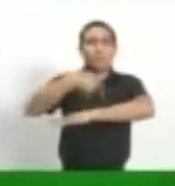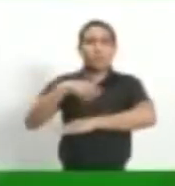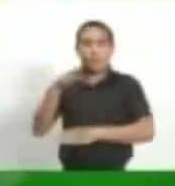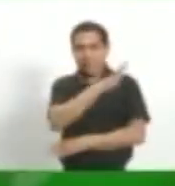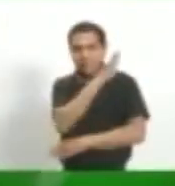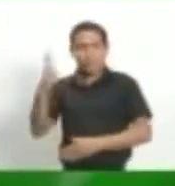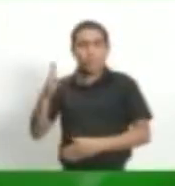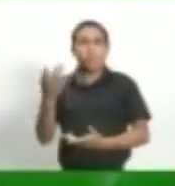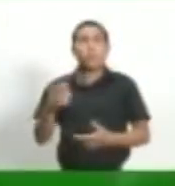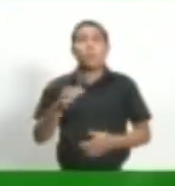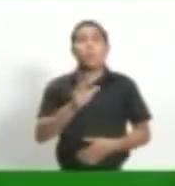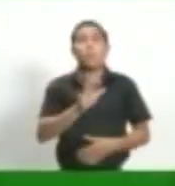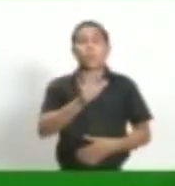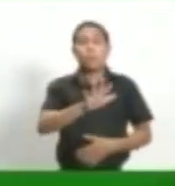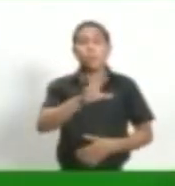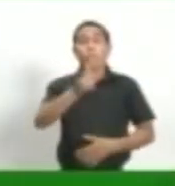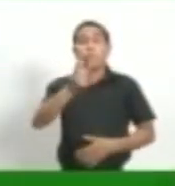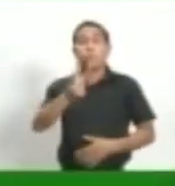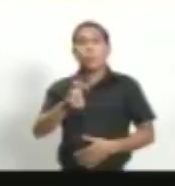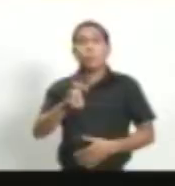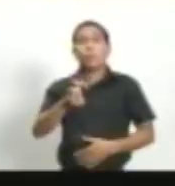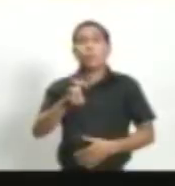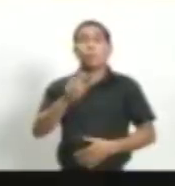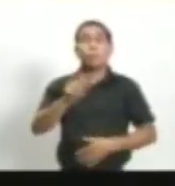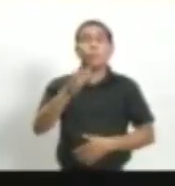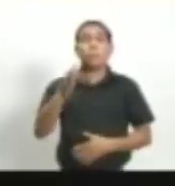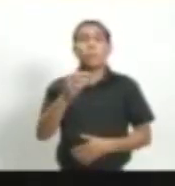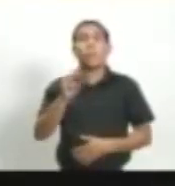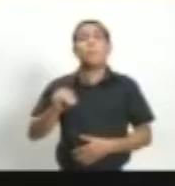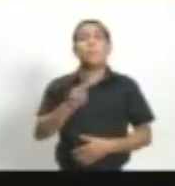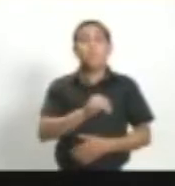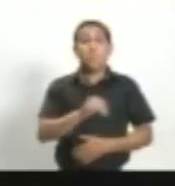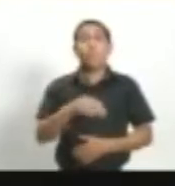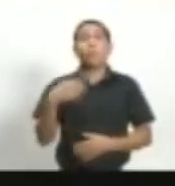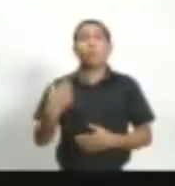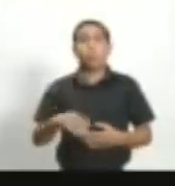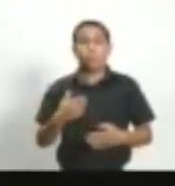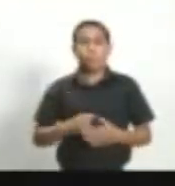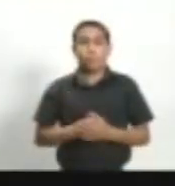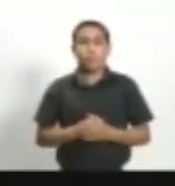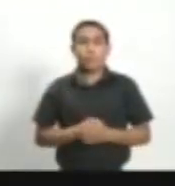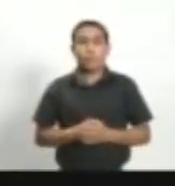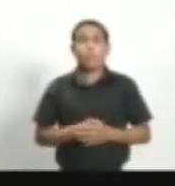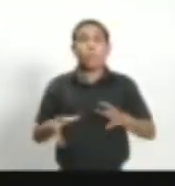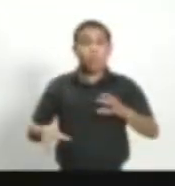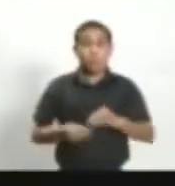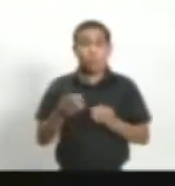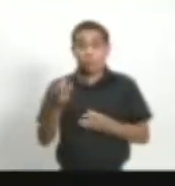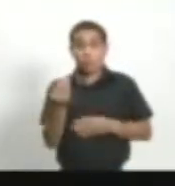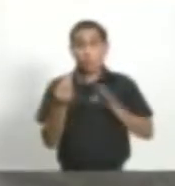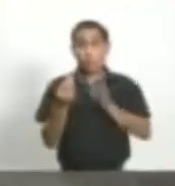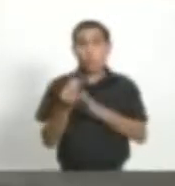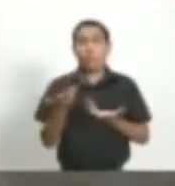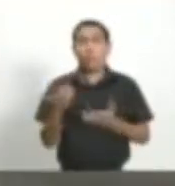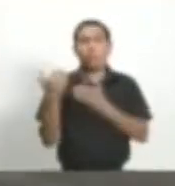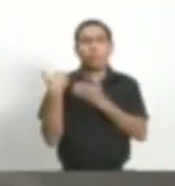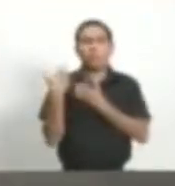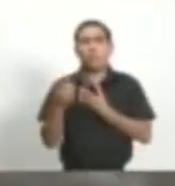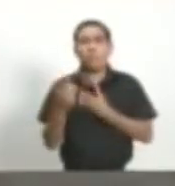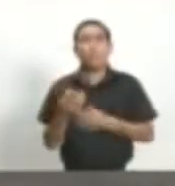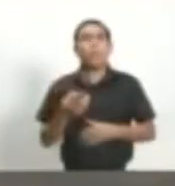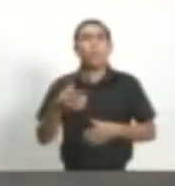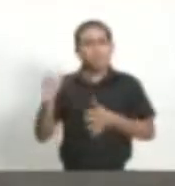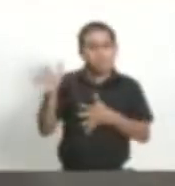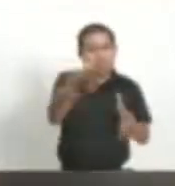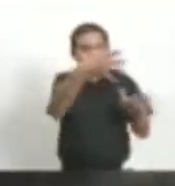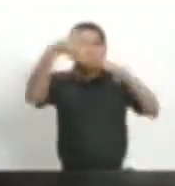de 58.3 milímetros. Asimismo, el IDEAN advirtió que estas precipitaciones pueden estar acompañadas de